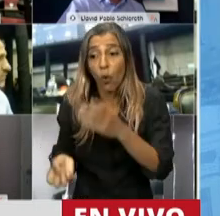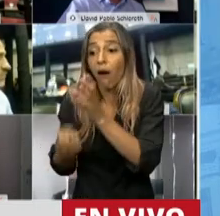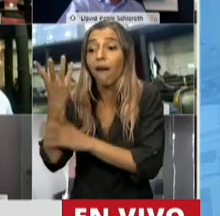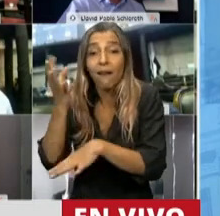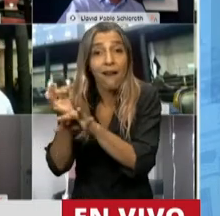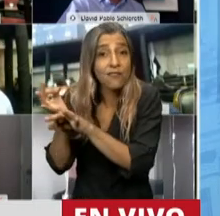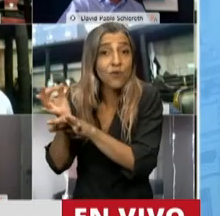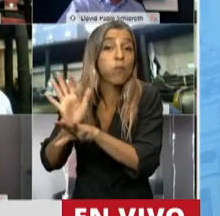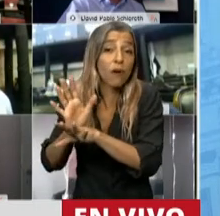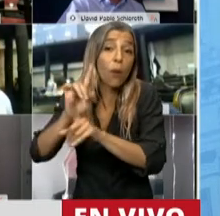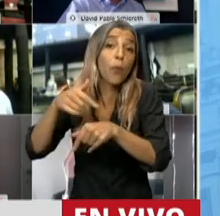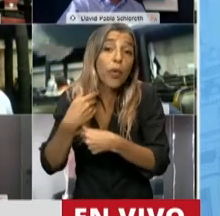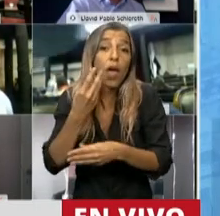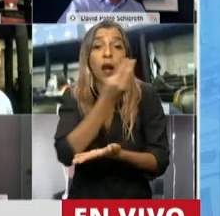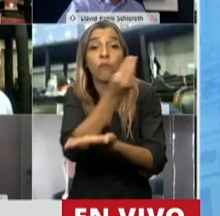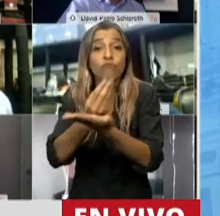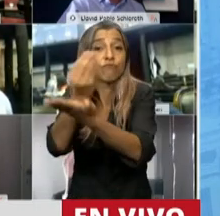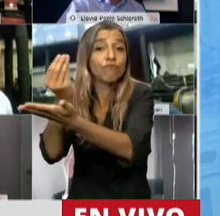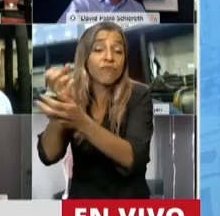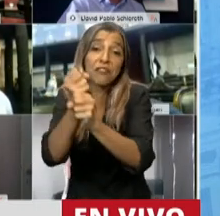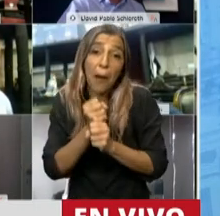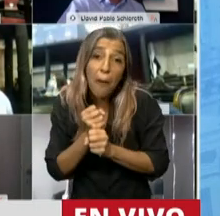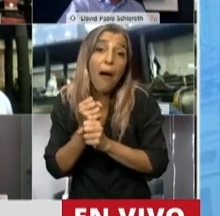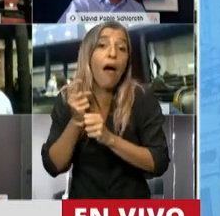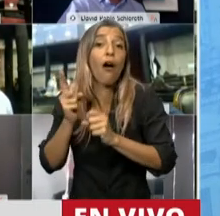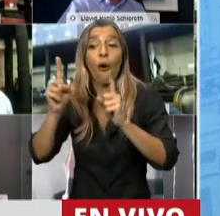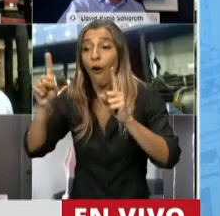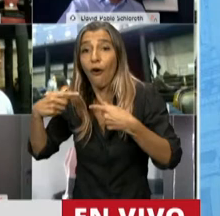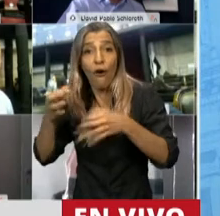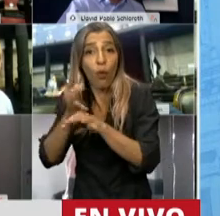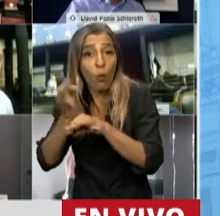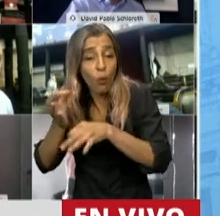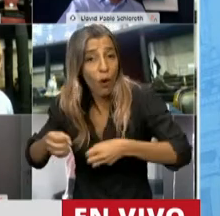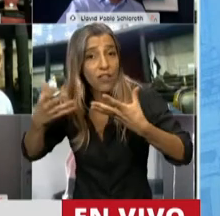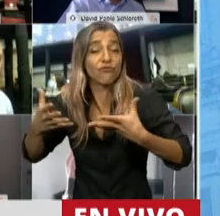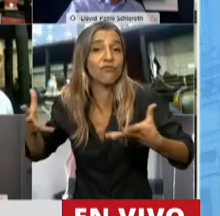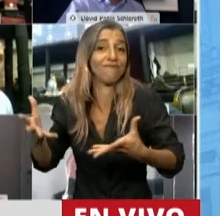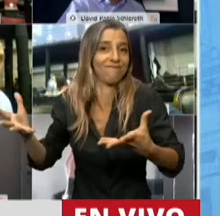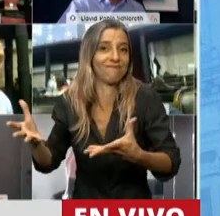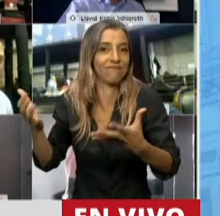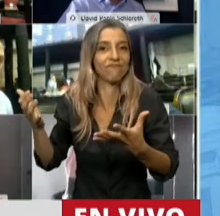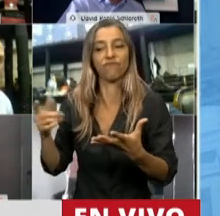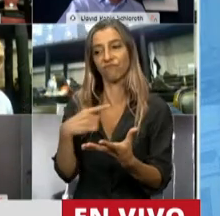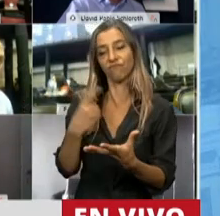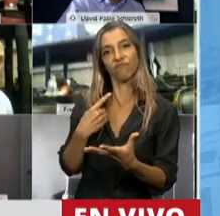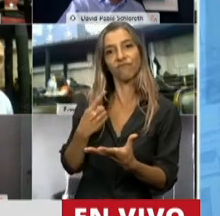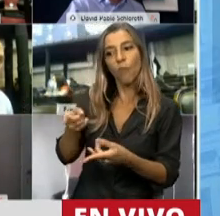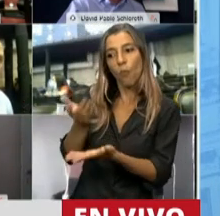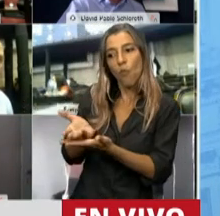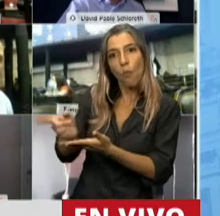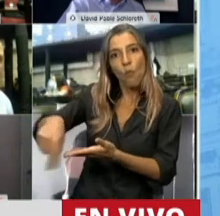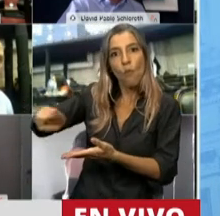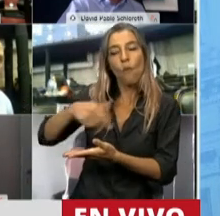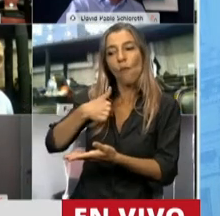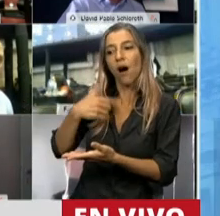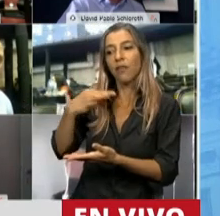trabajo relacionadas con el ámbito educativo. Y esta propuesta representa una compensación para todos aquellos